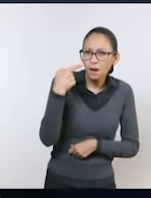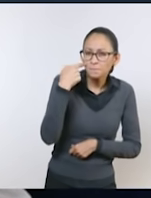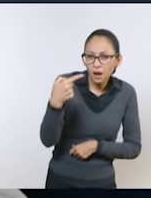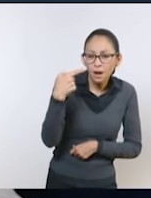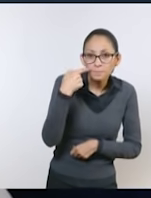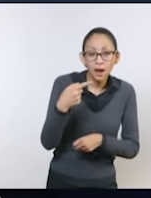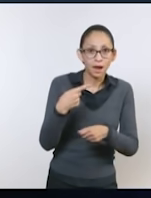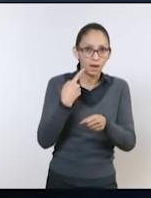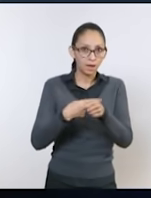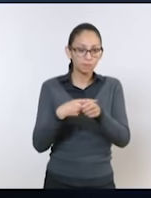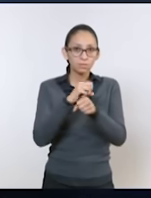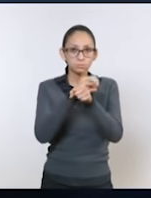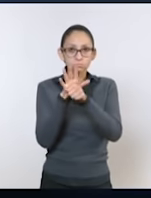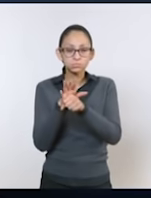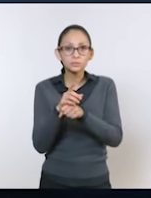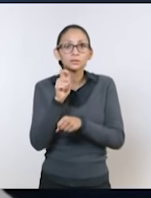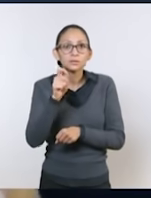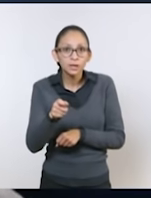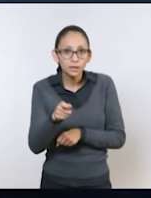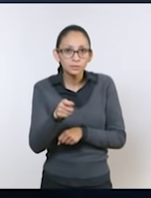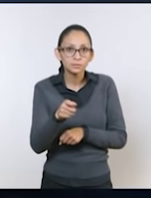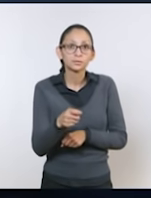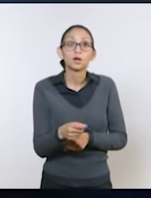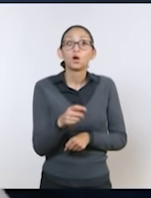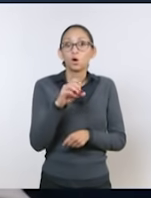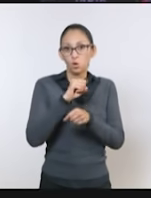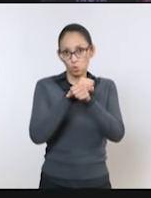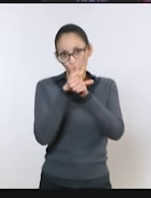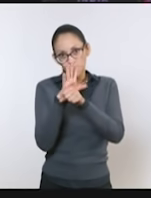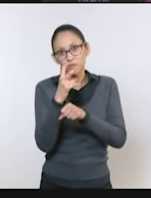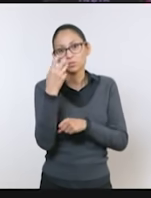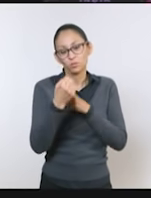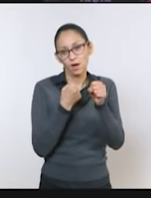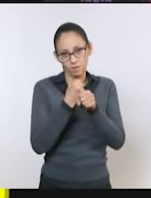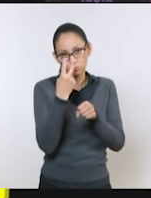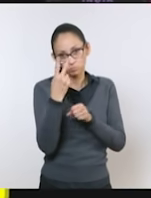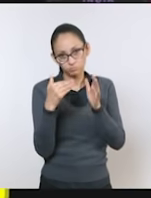que estamos oyendo hablar es causada por el coronavirus